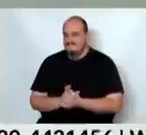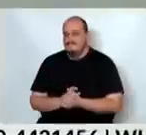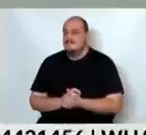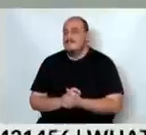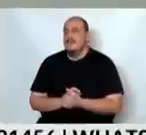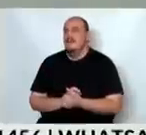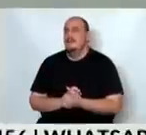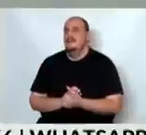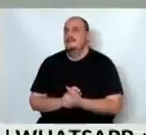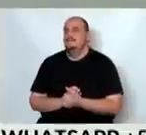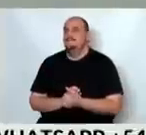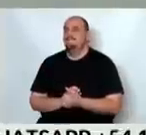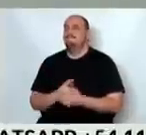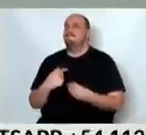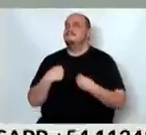Yo siento que